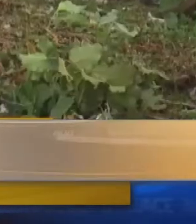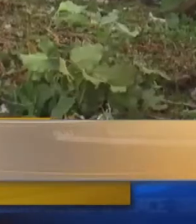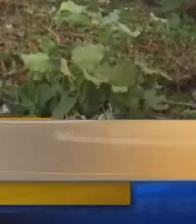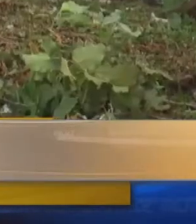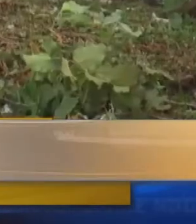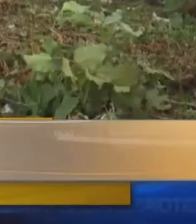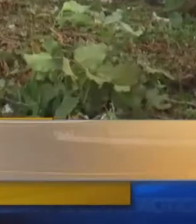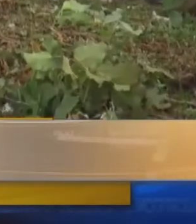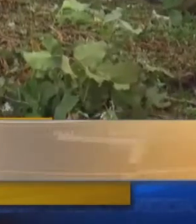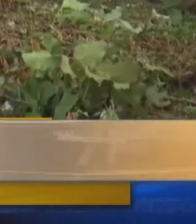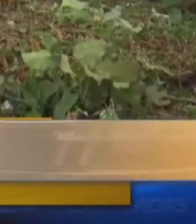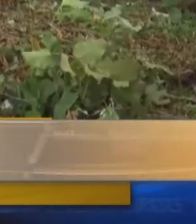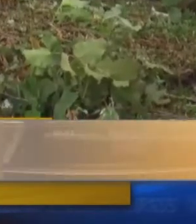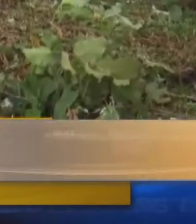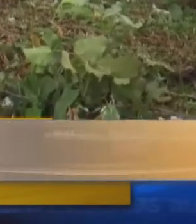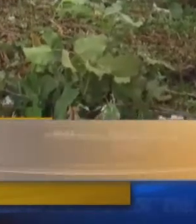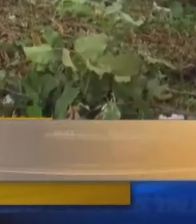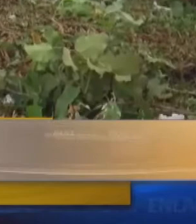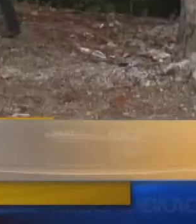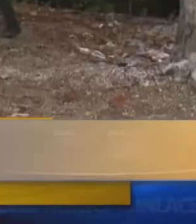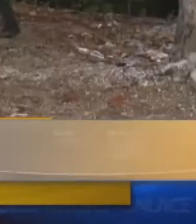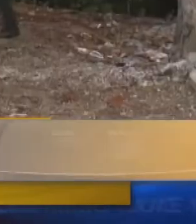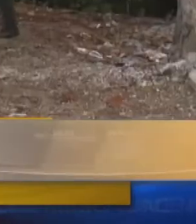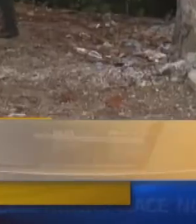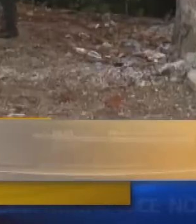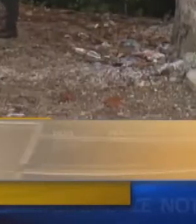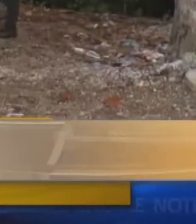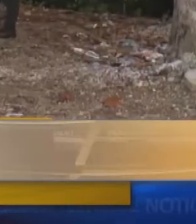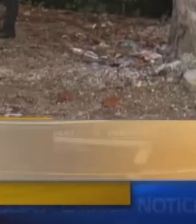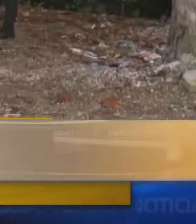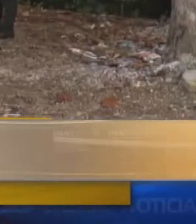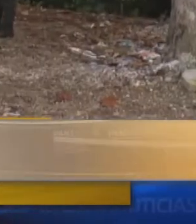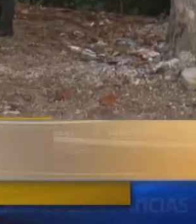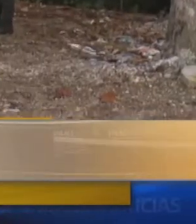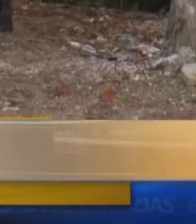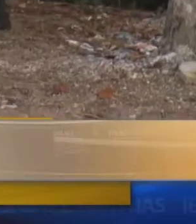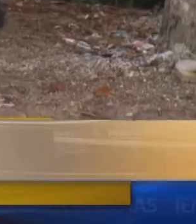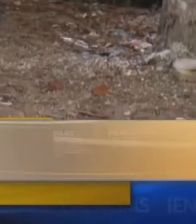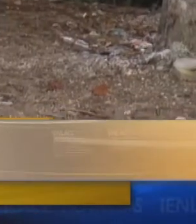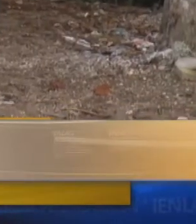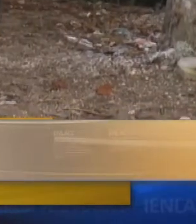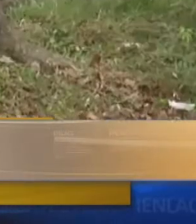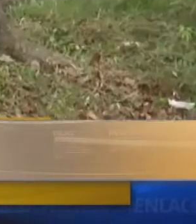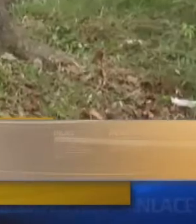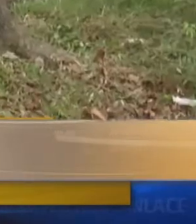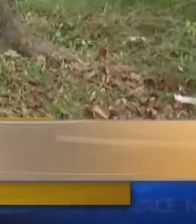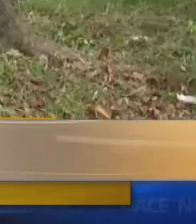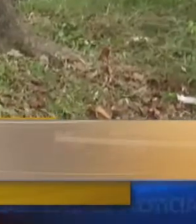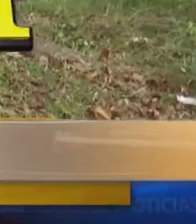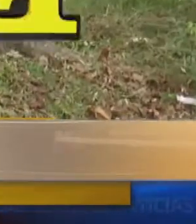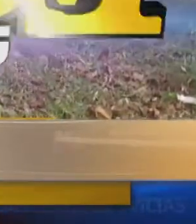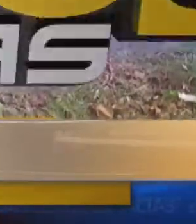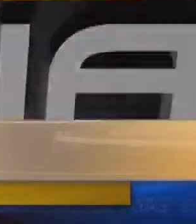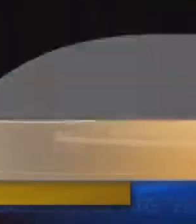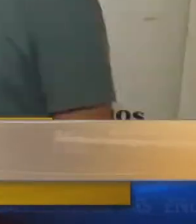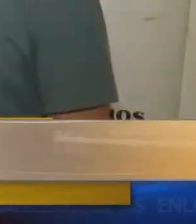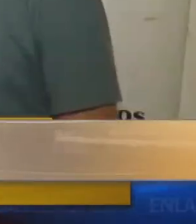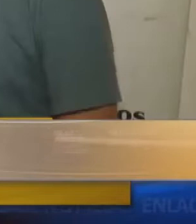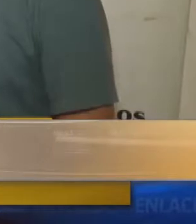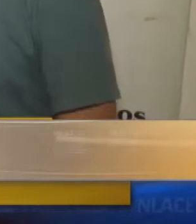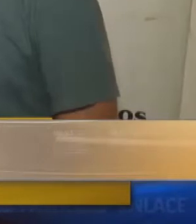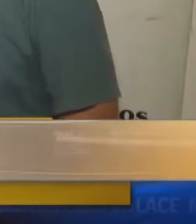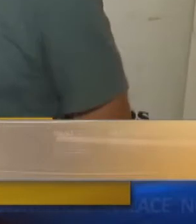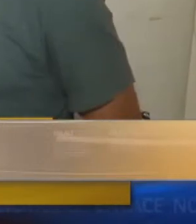Económico manifestó que se encuentran adelantando trabajos para recuperar el malecón. La idea es mantener este lugar turístico de Barranca Bermeja.